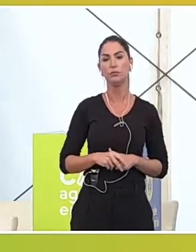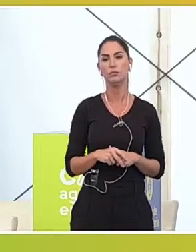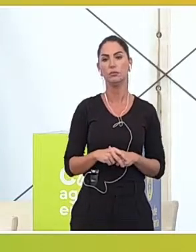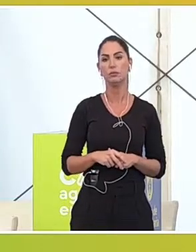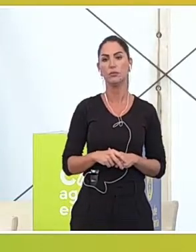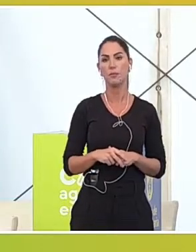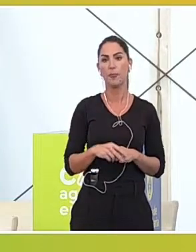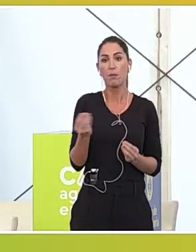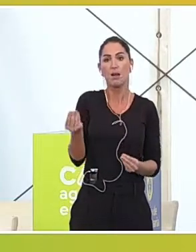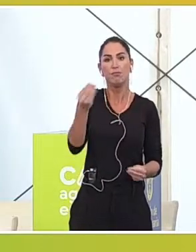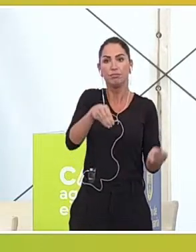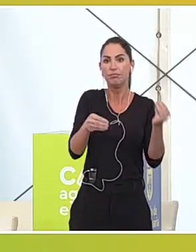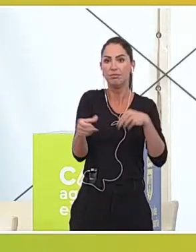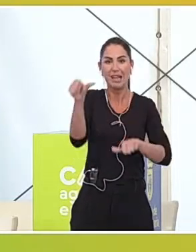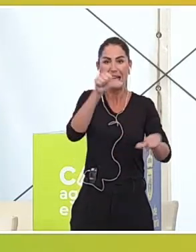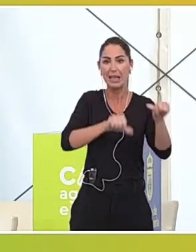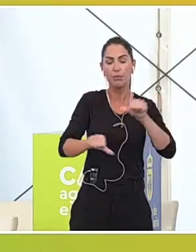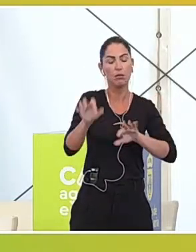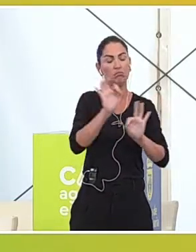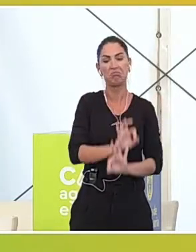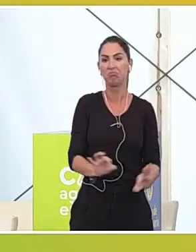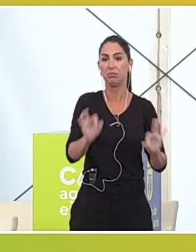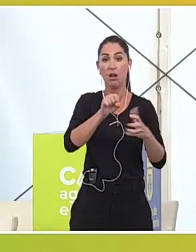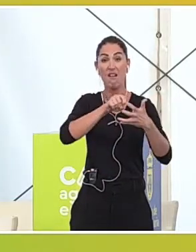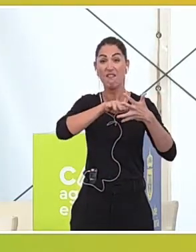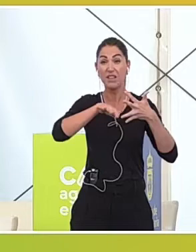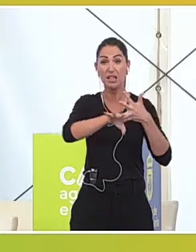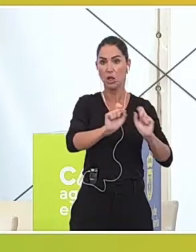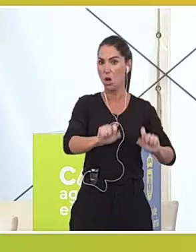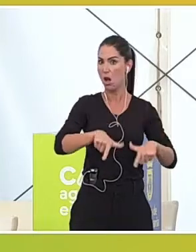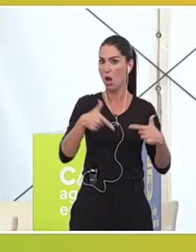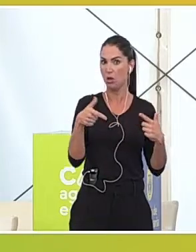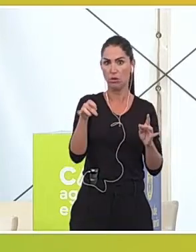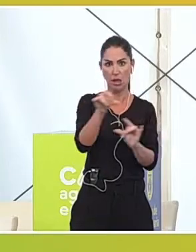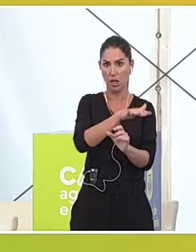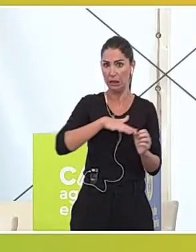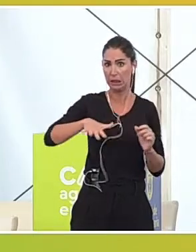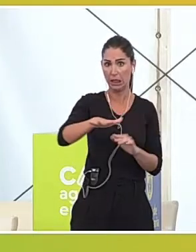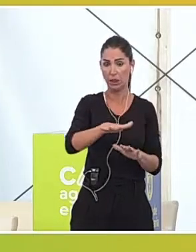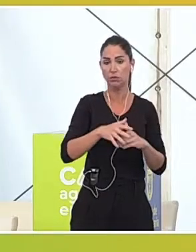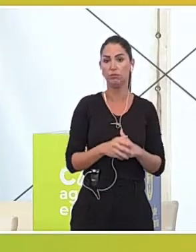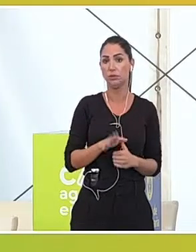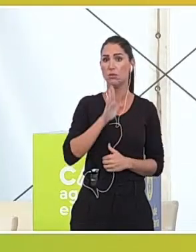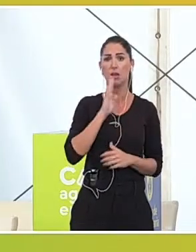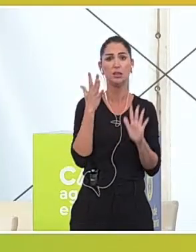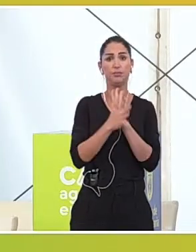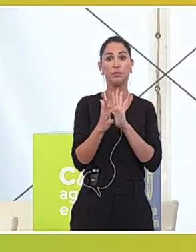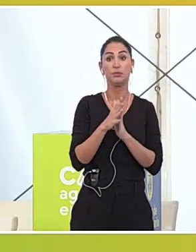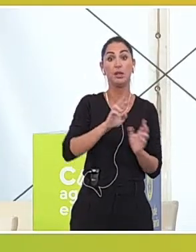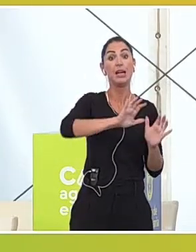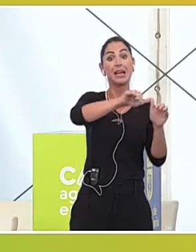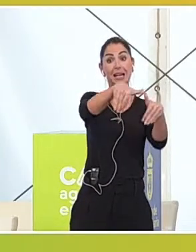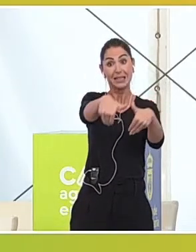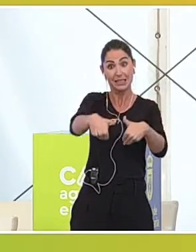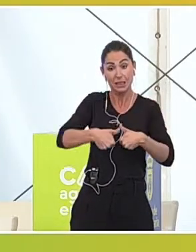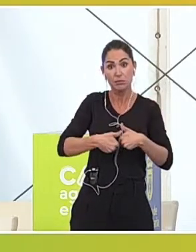No hay adición de químicos, filtración natural del terreno, como hemos dicho, recuperación del 30%,